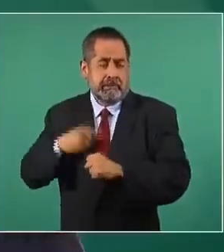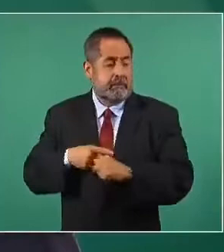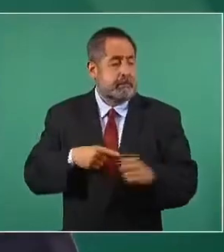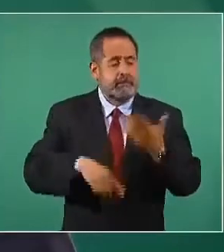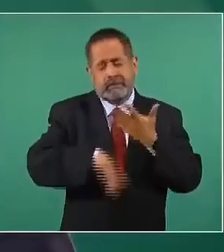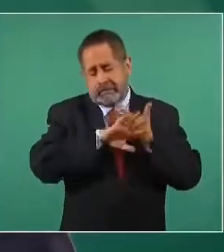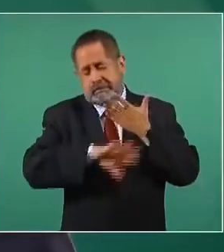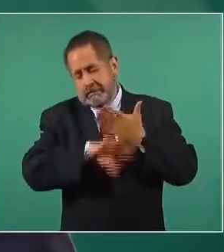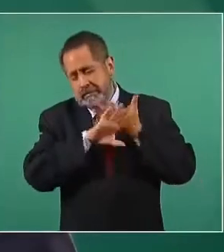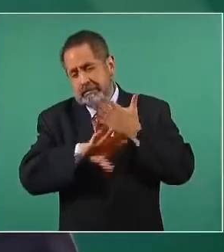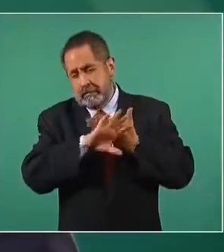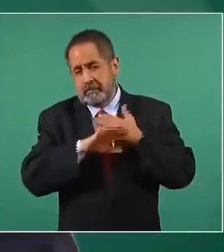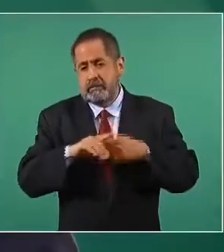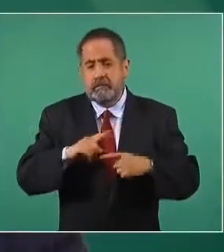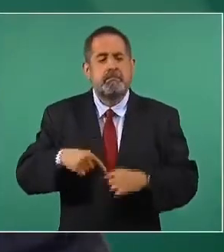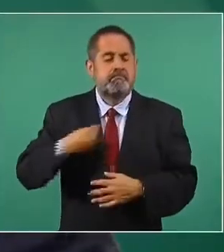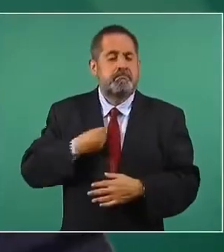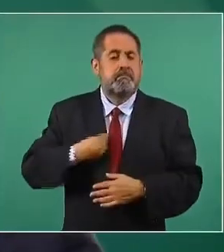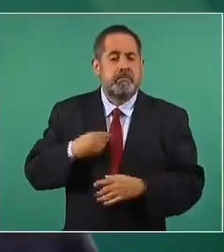sucia?